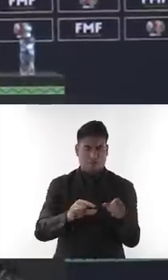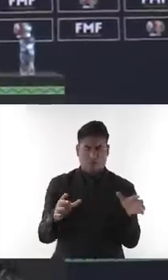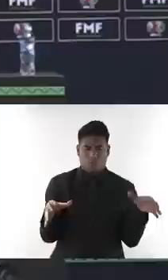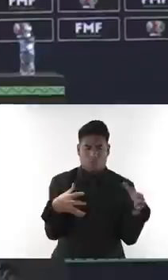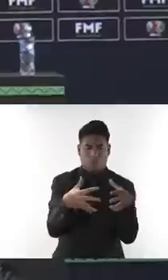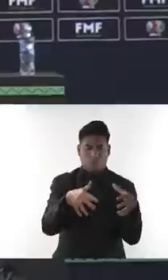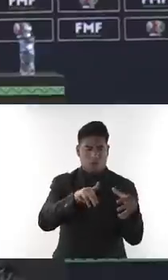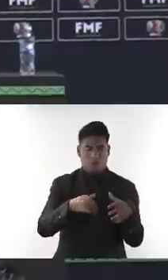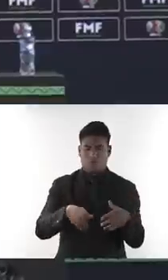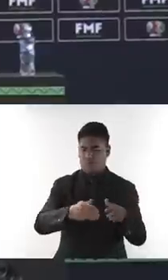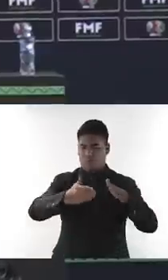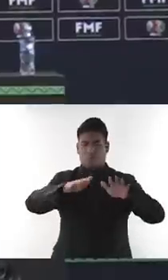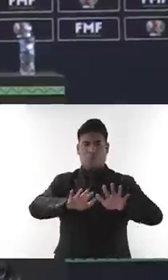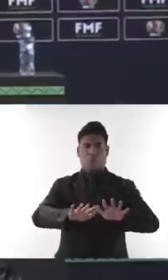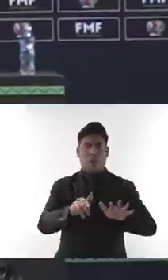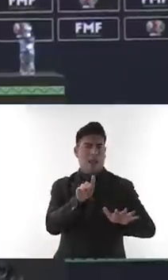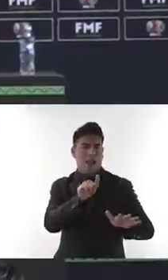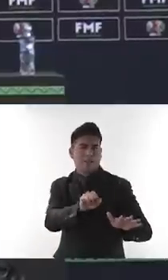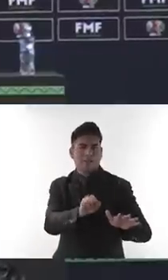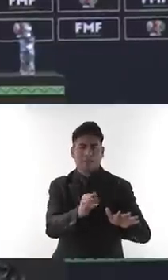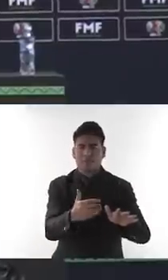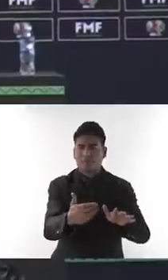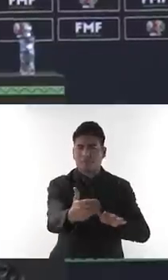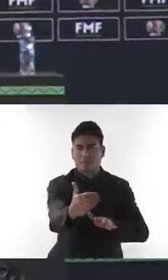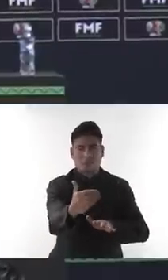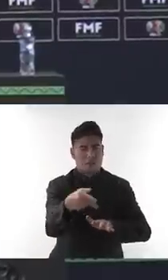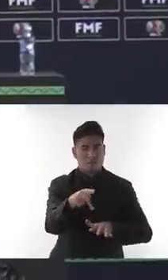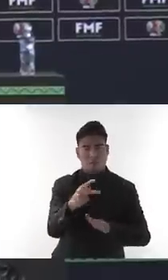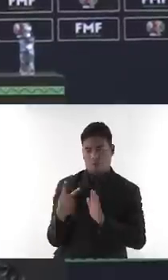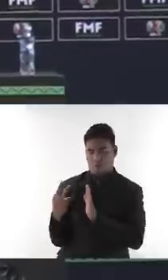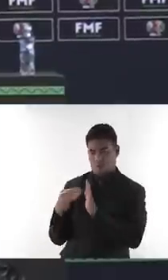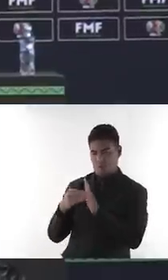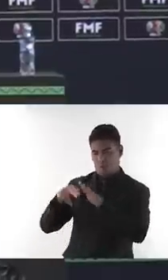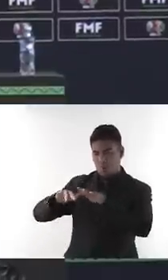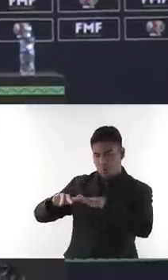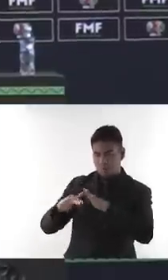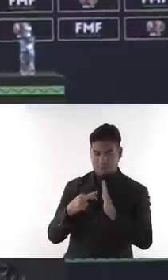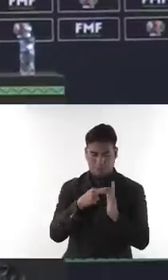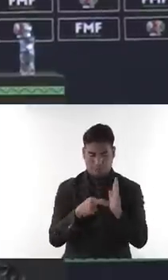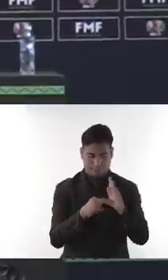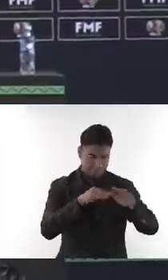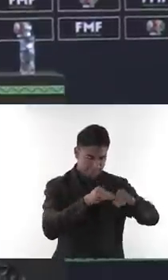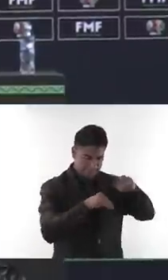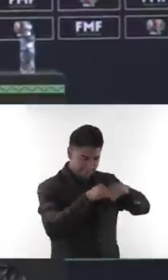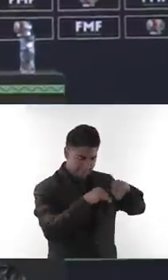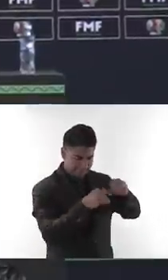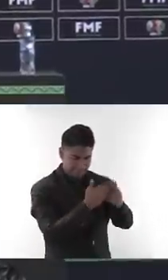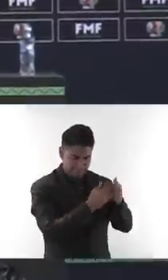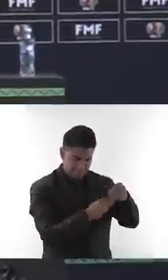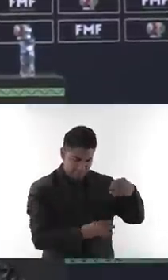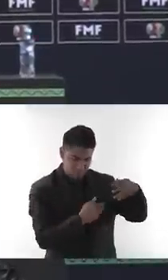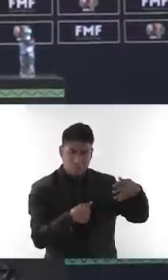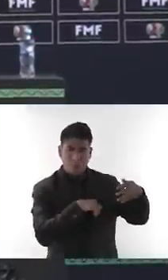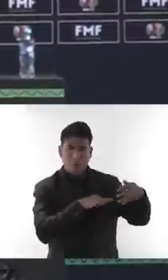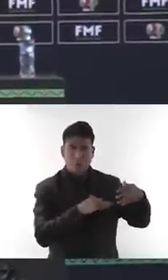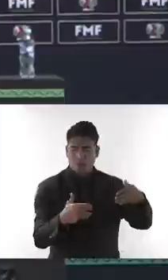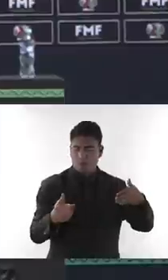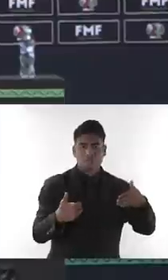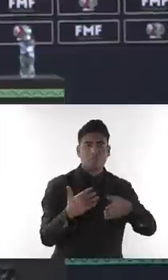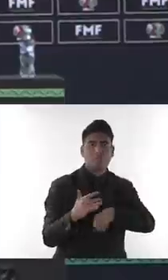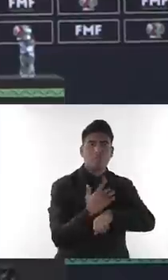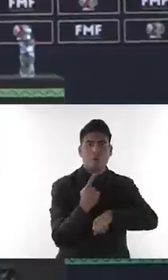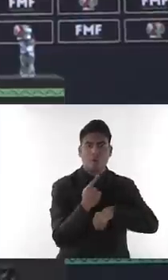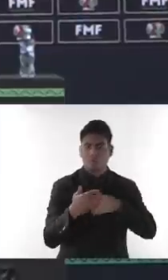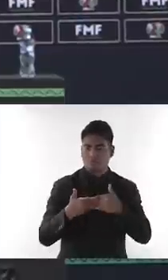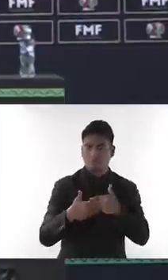equipos, cuando ha quedado claro desde el 2018, por eso la reforma que se dio, no hay 18 empresarios, no hay grupos que